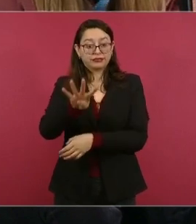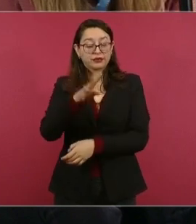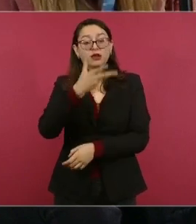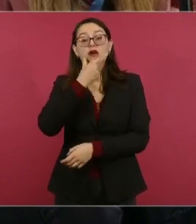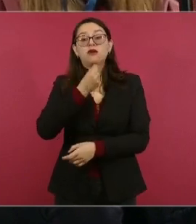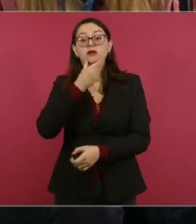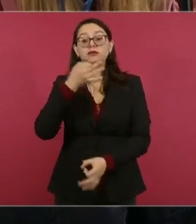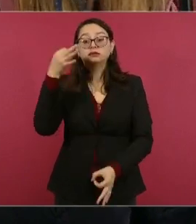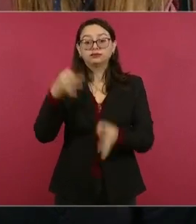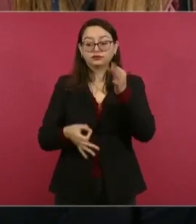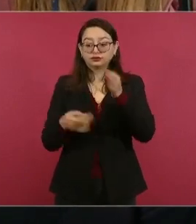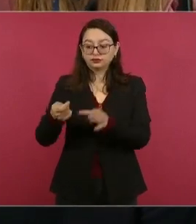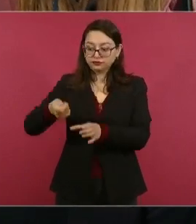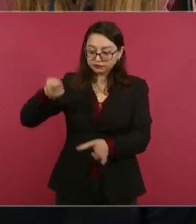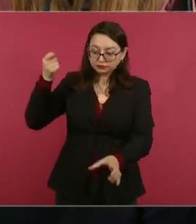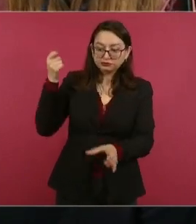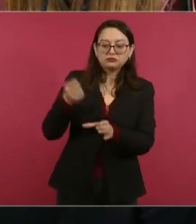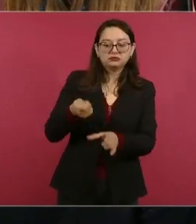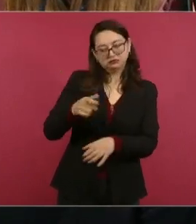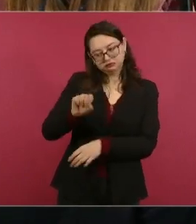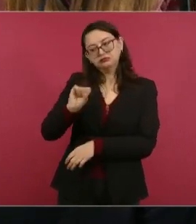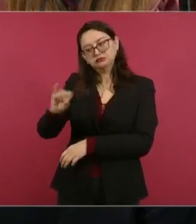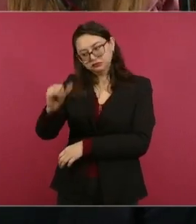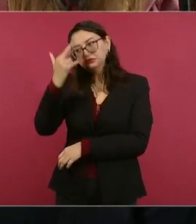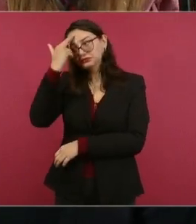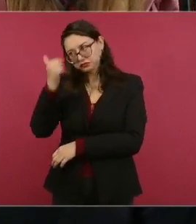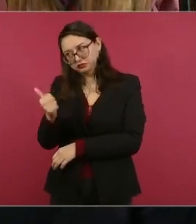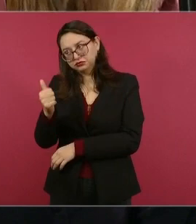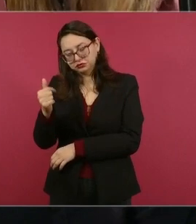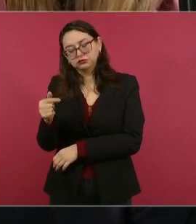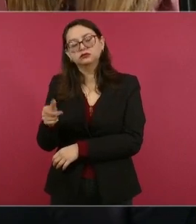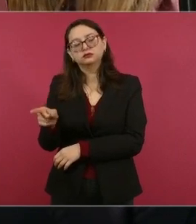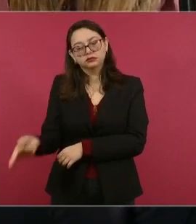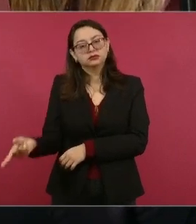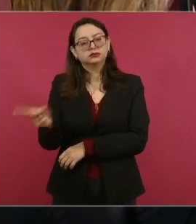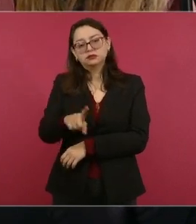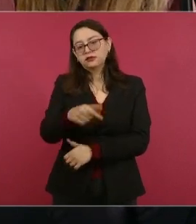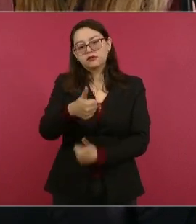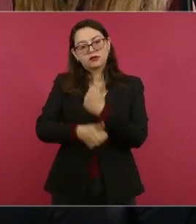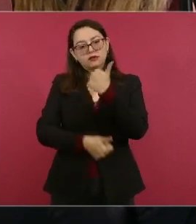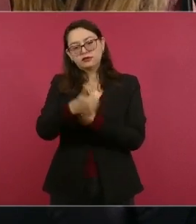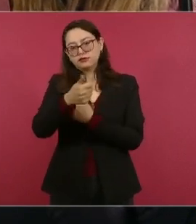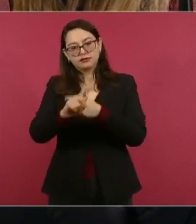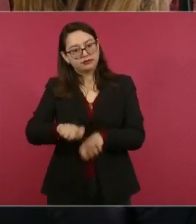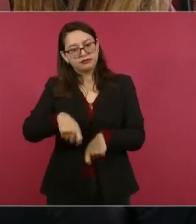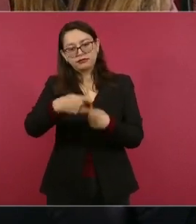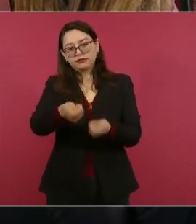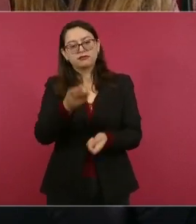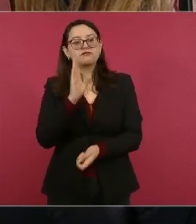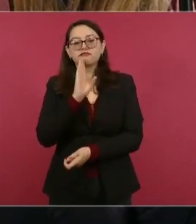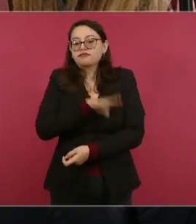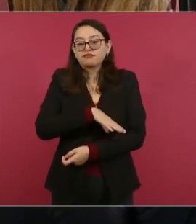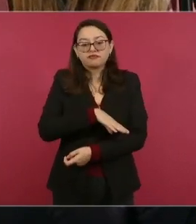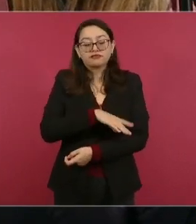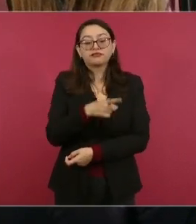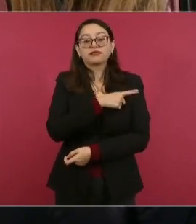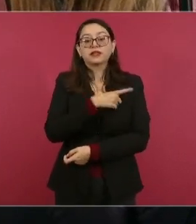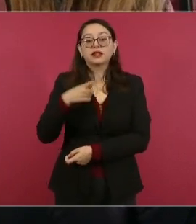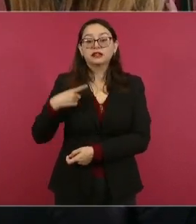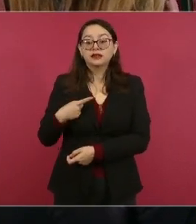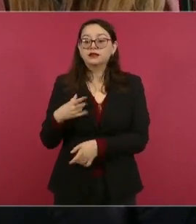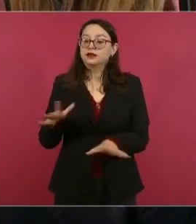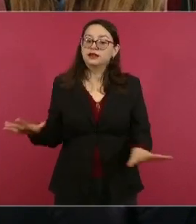Fierro falló a favor del abogado Paulo Díez, declarando inconstitucional la concesión del viaducto y ordenando a la Secretaría